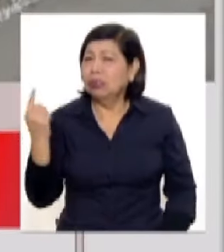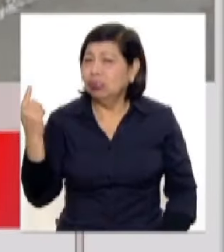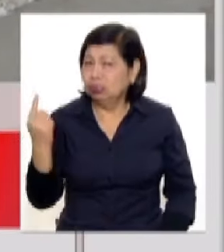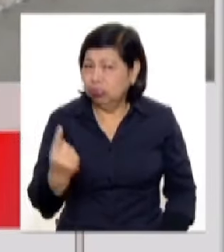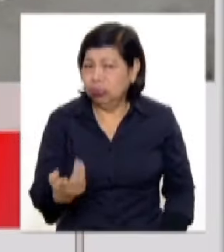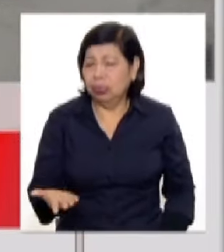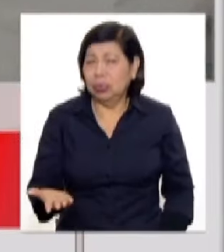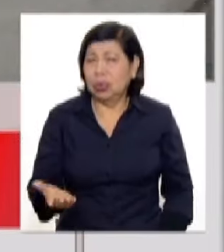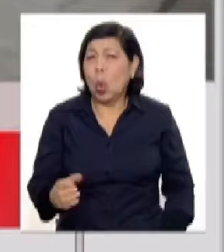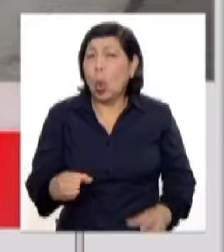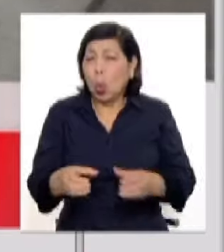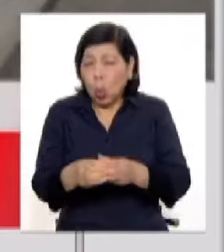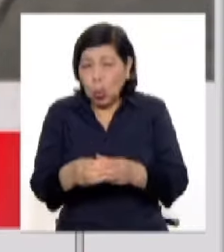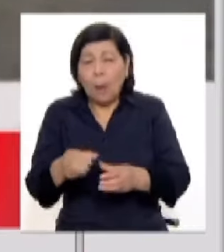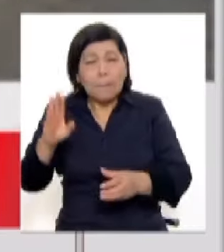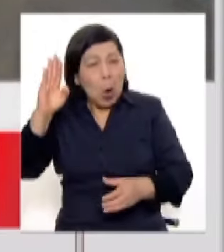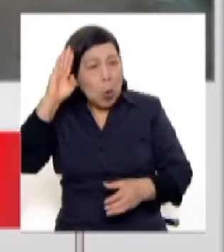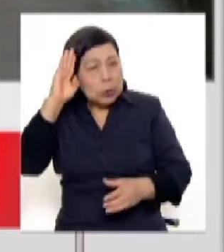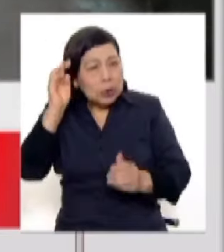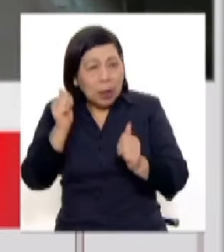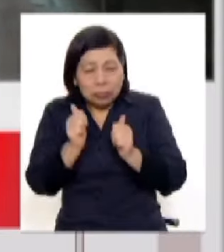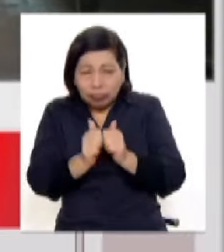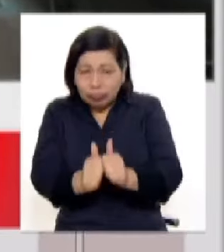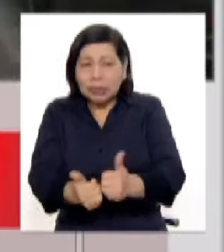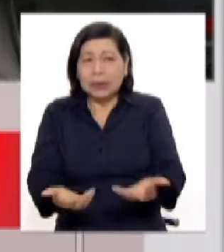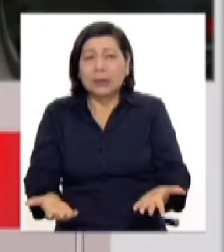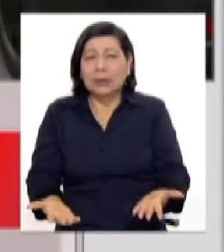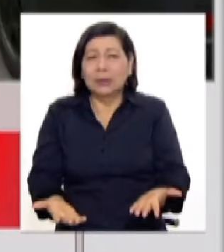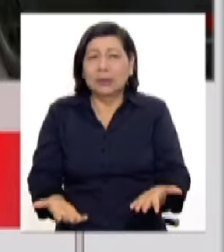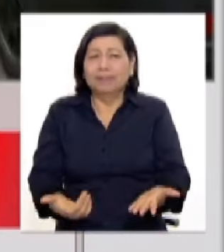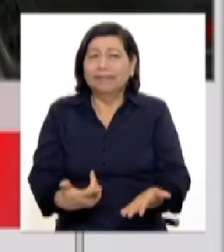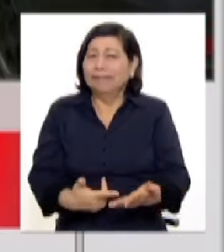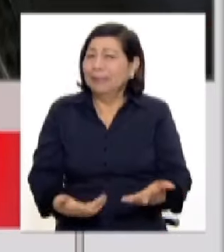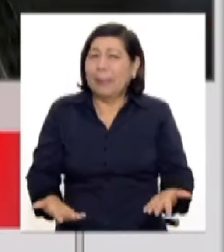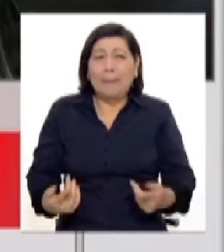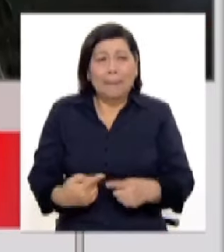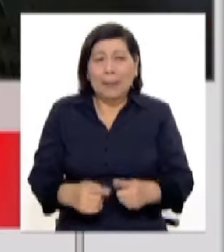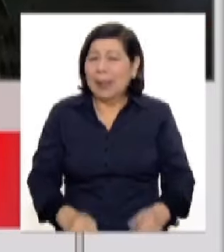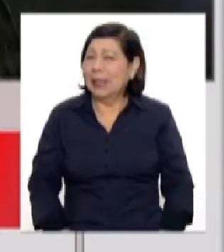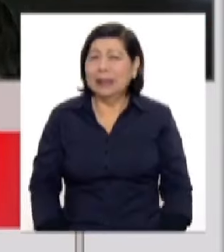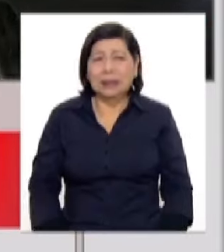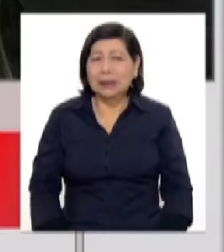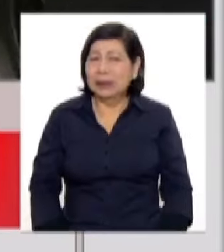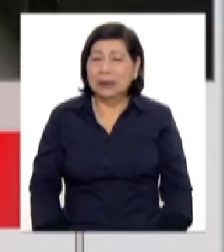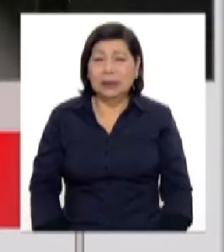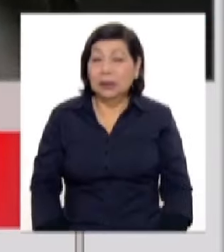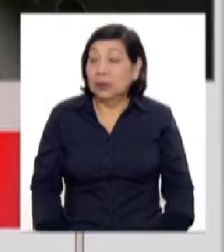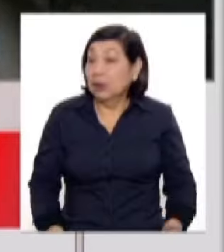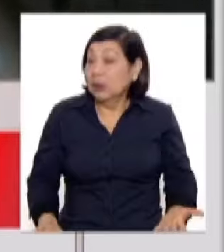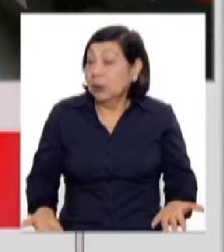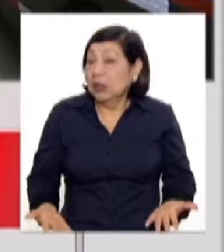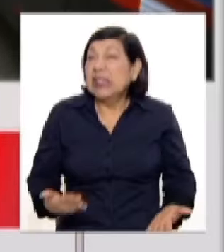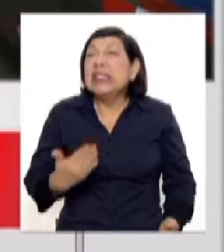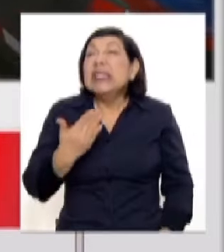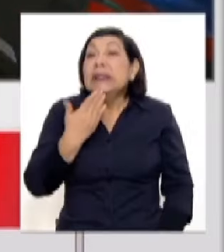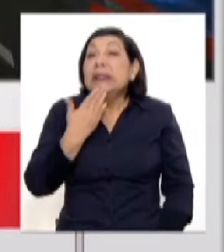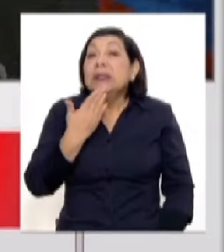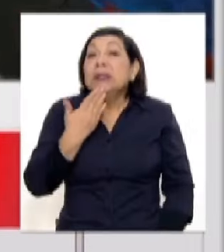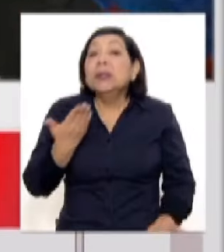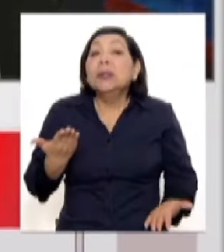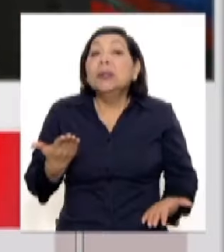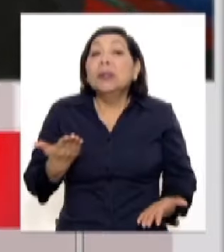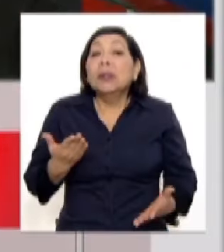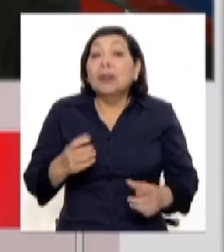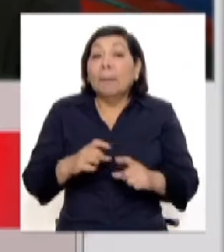venido, también en conjunto con la policía, y hemos tomado acciones para poder identificar. Tenemos